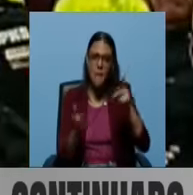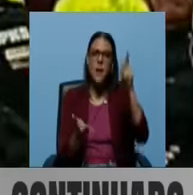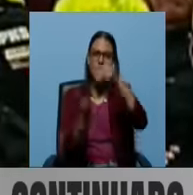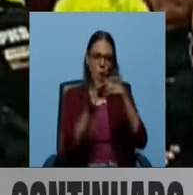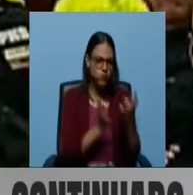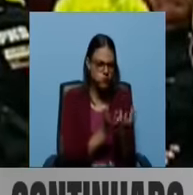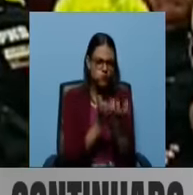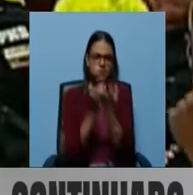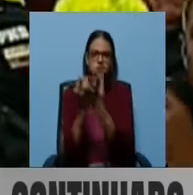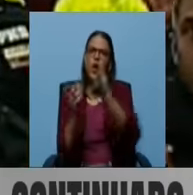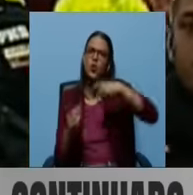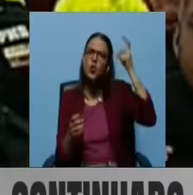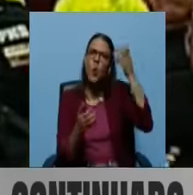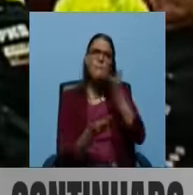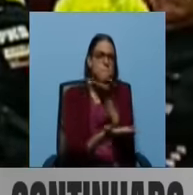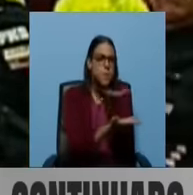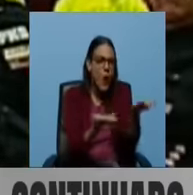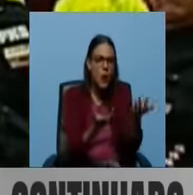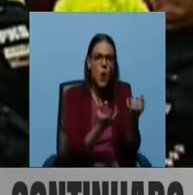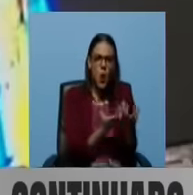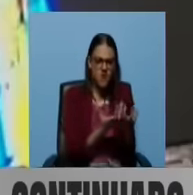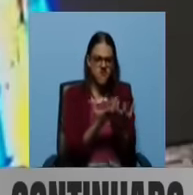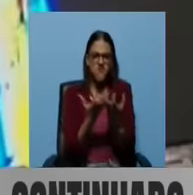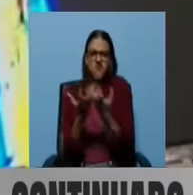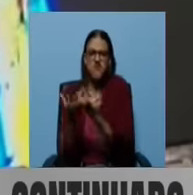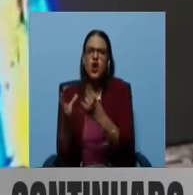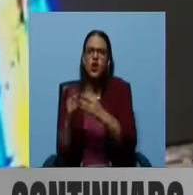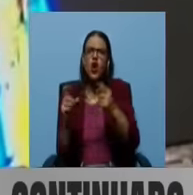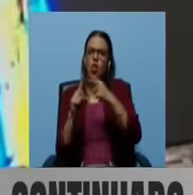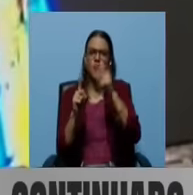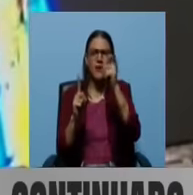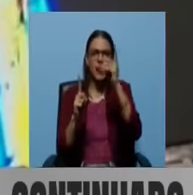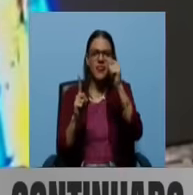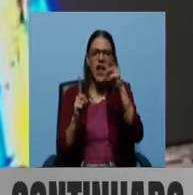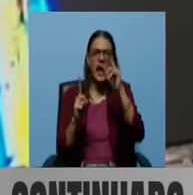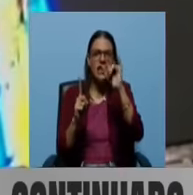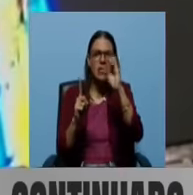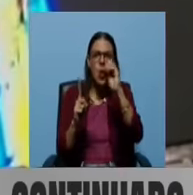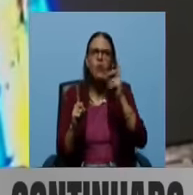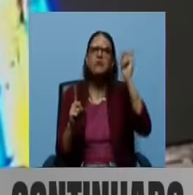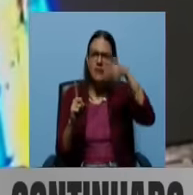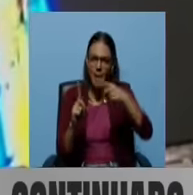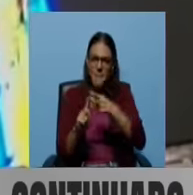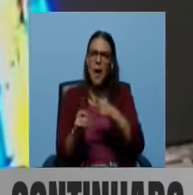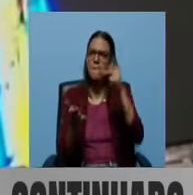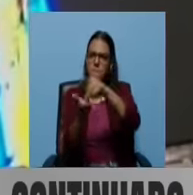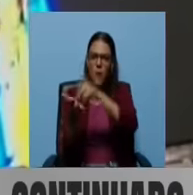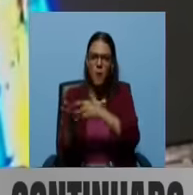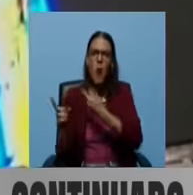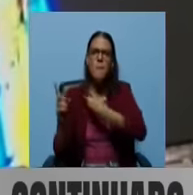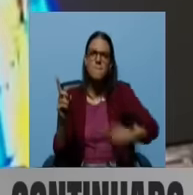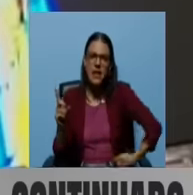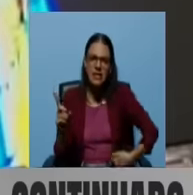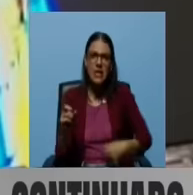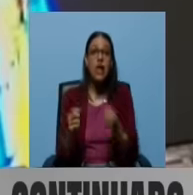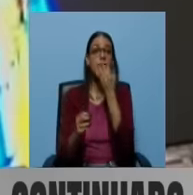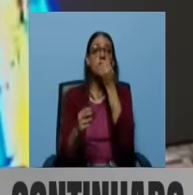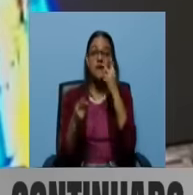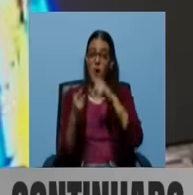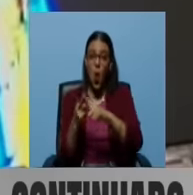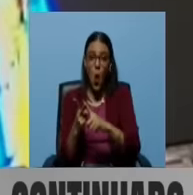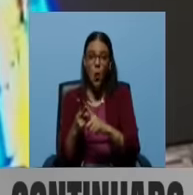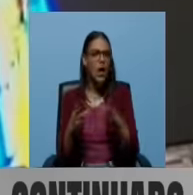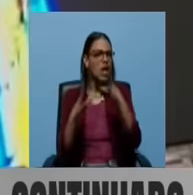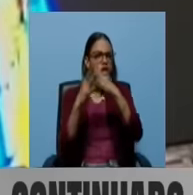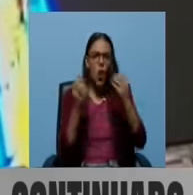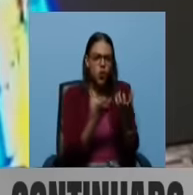Se fue nuestro pueblo, se fue Darío Viva, el presidente, Cilia, y se